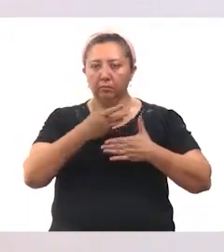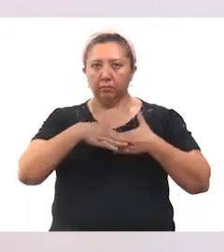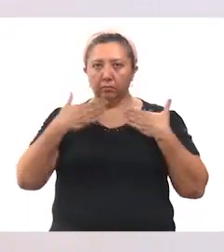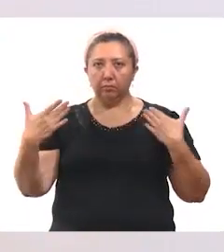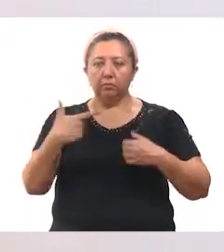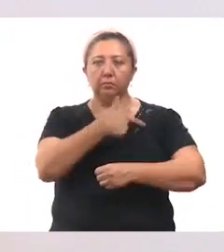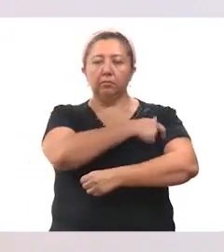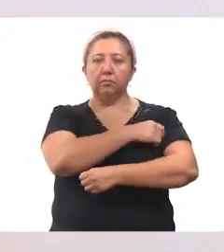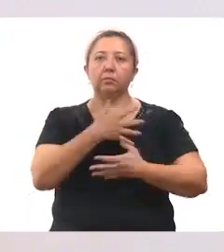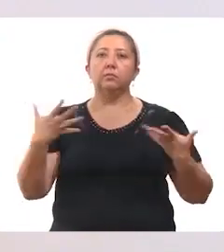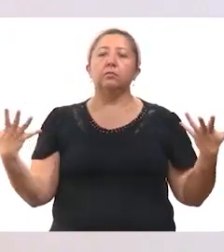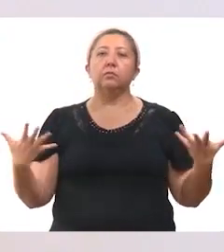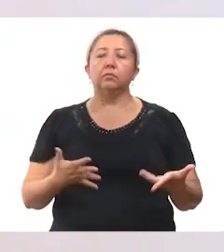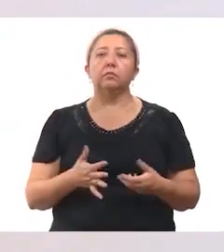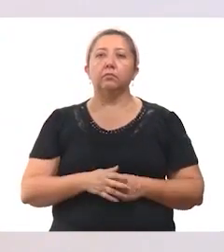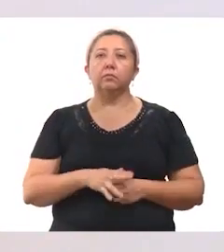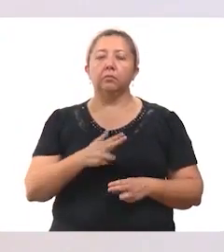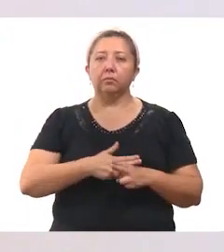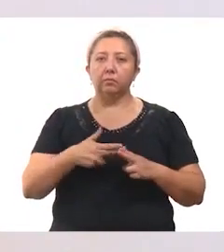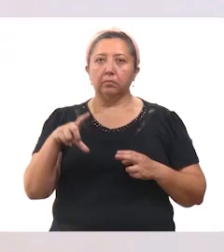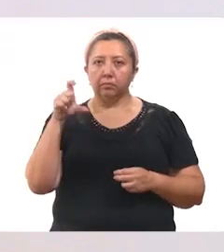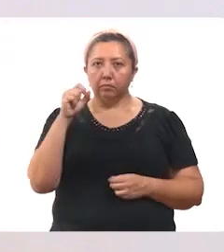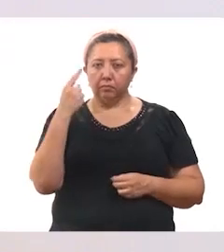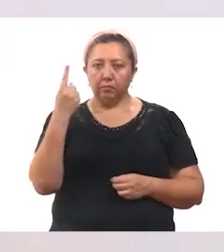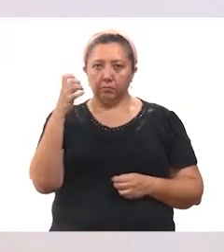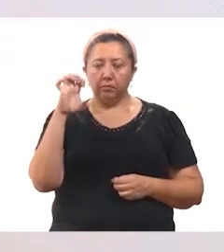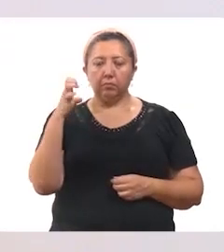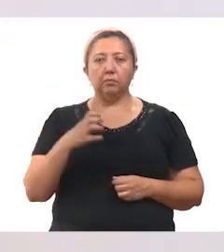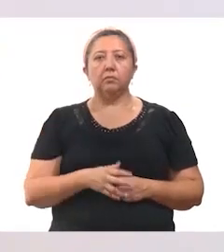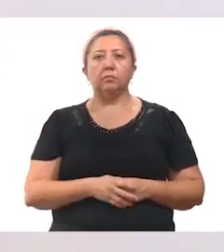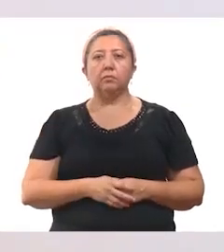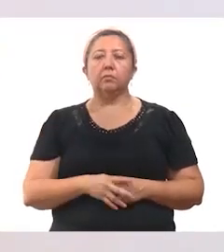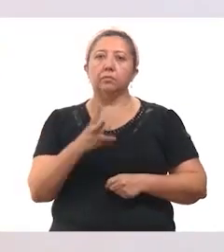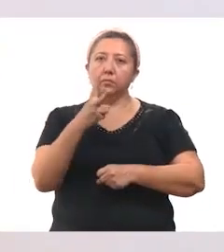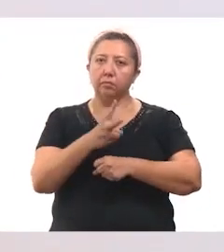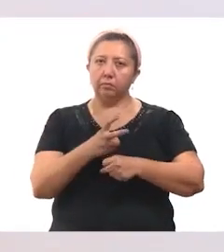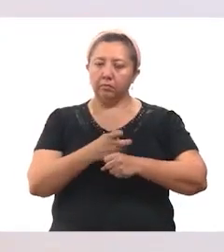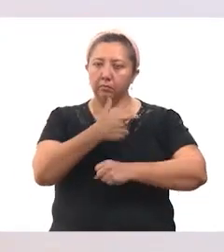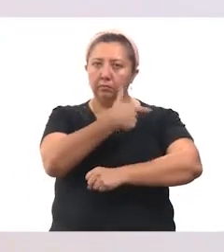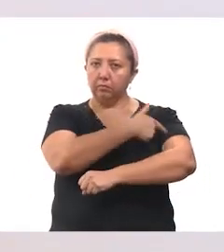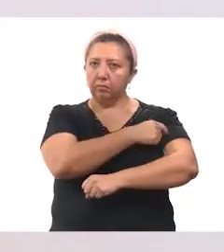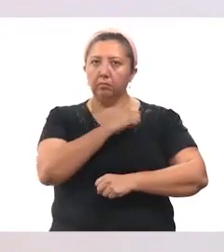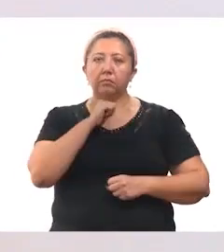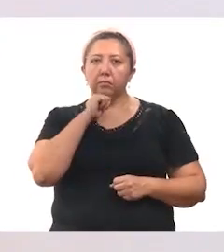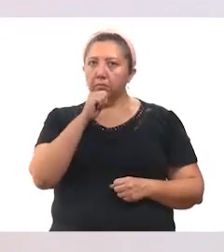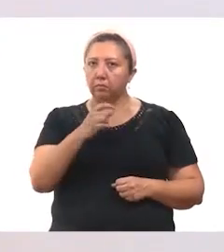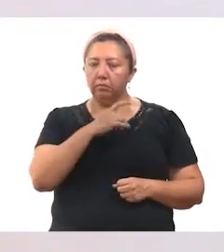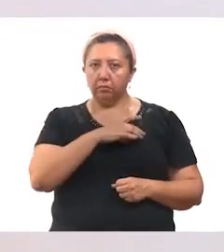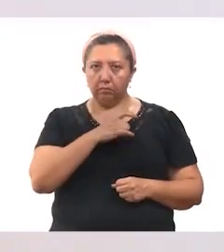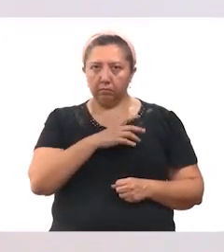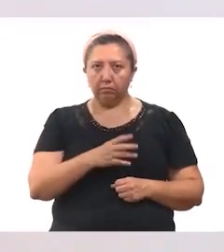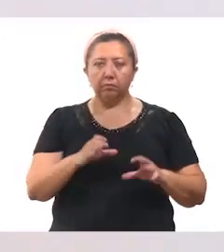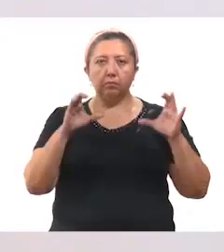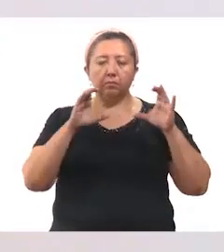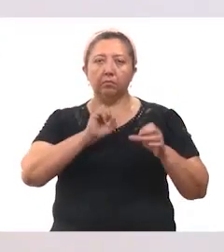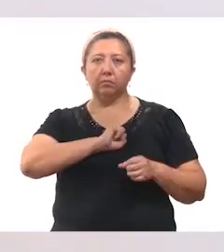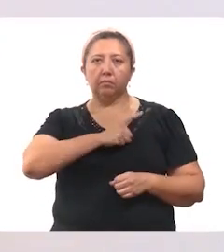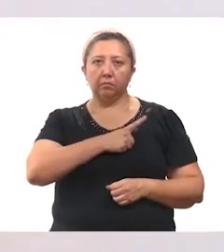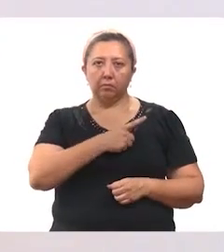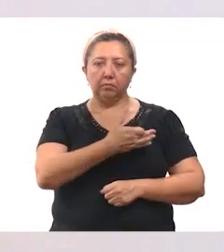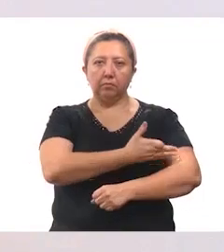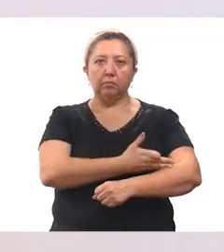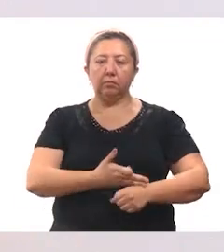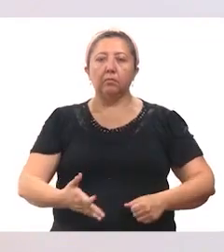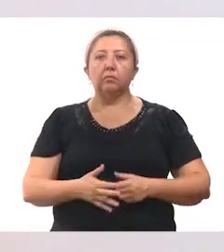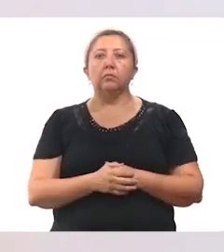de vacunación que se llevará a cabo hasta el 21 de enero. Los invitamos a vacunarse sin temor para proteger nuestra salud y la de